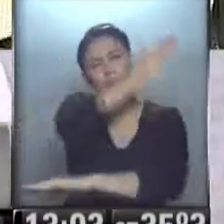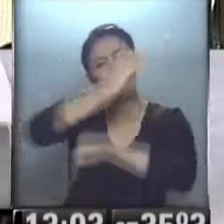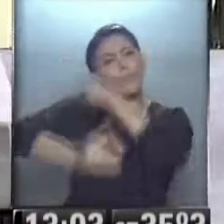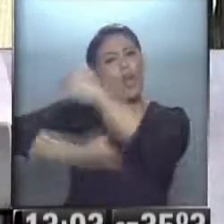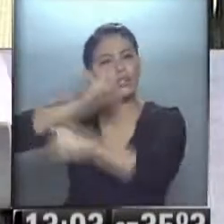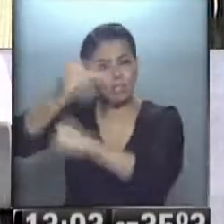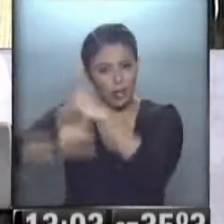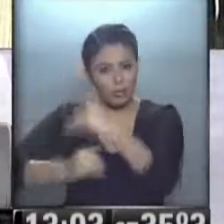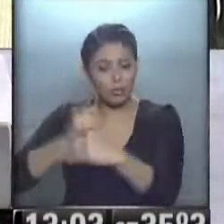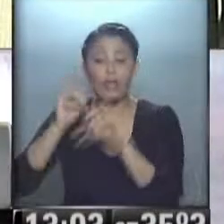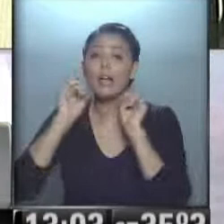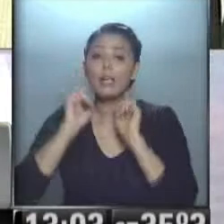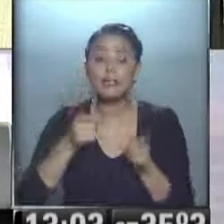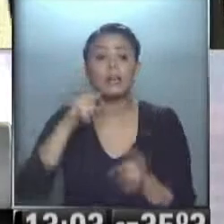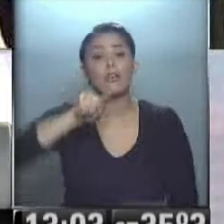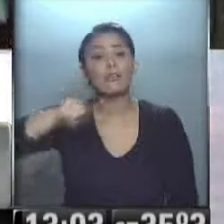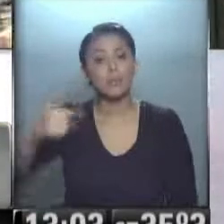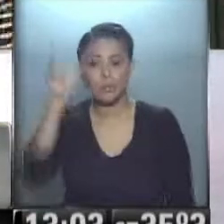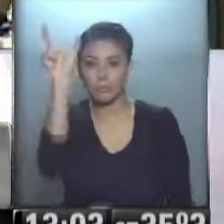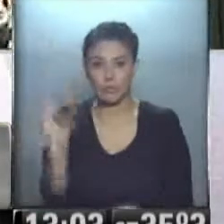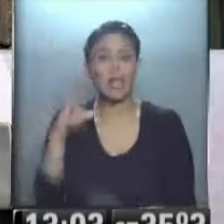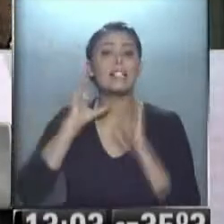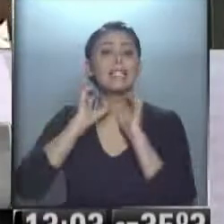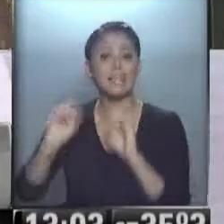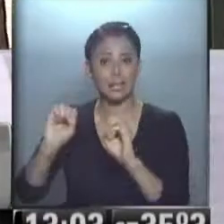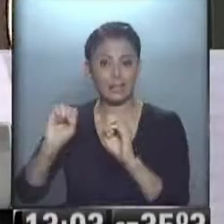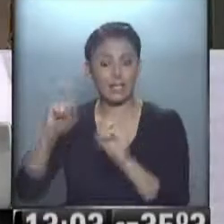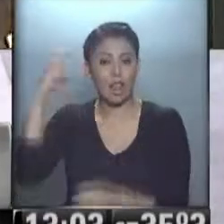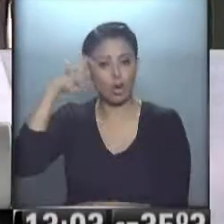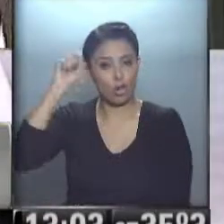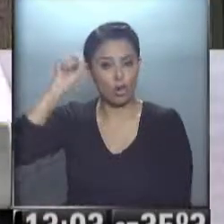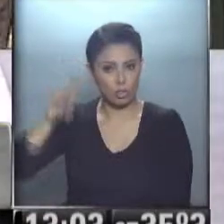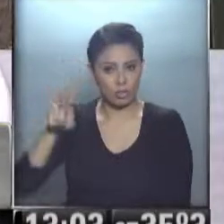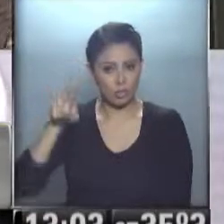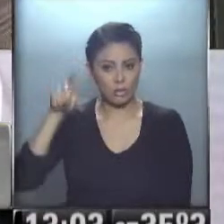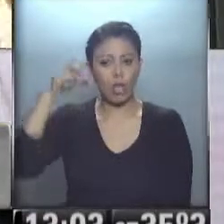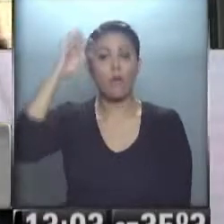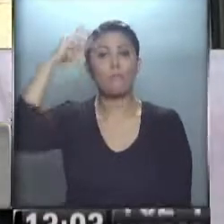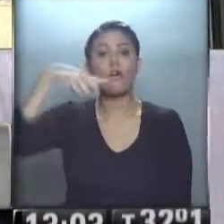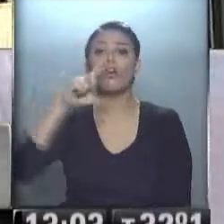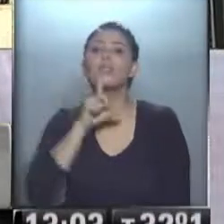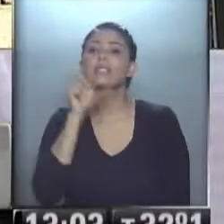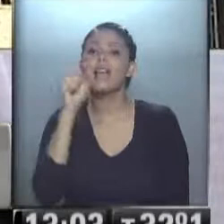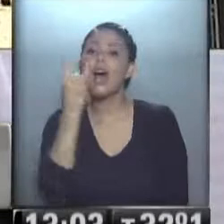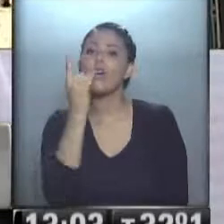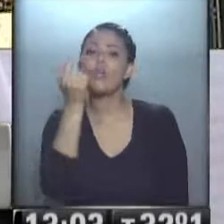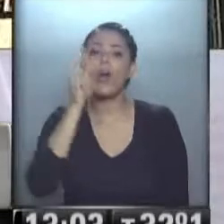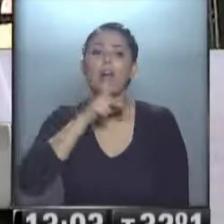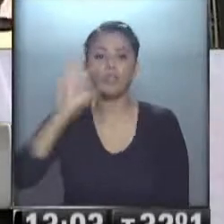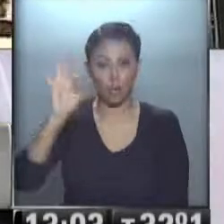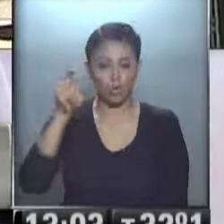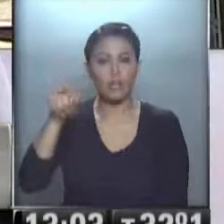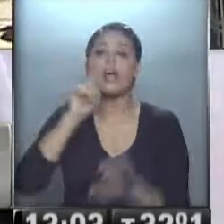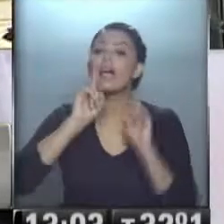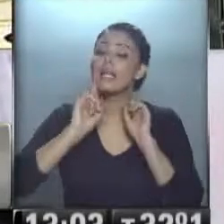como protagonista al secretario parlamentario Mario Pontacuarto. También esperan